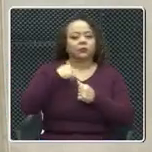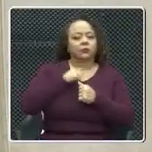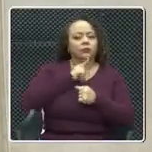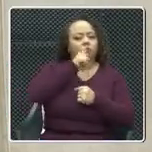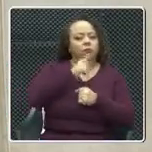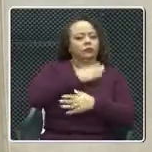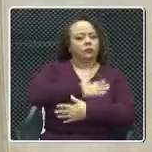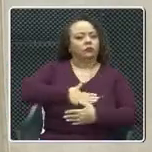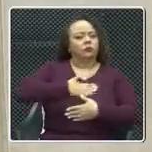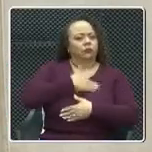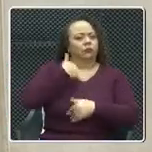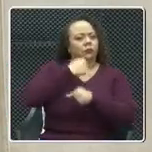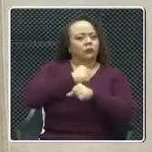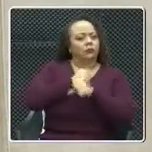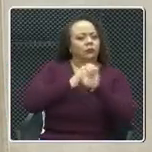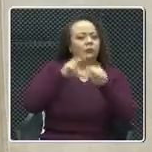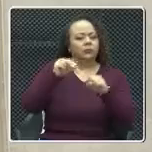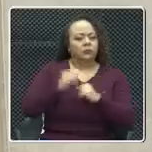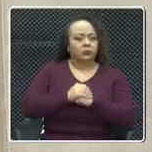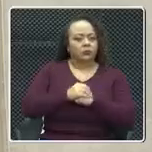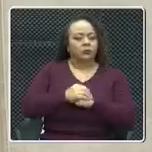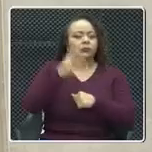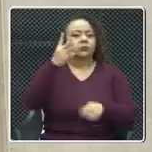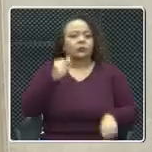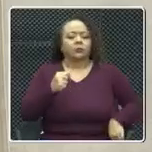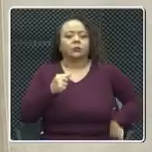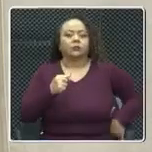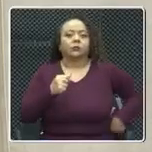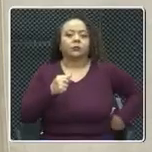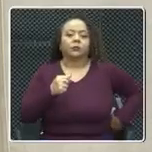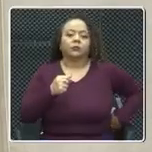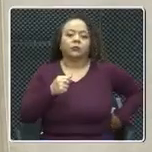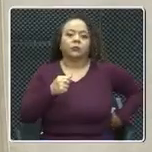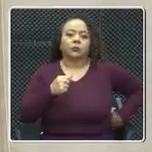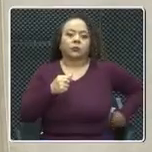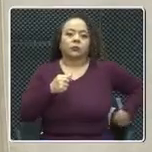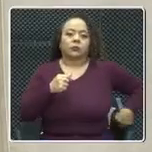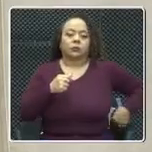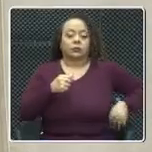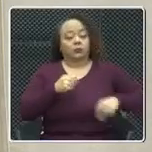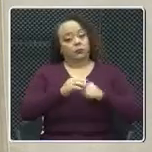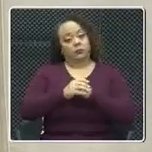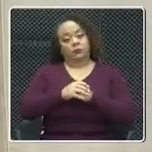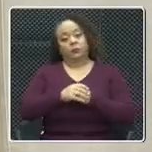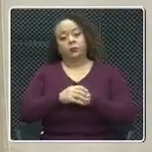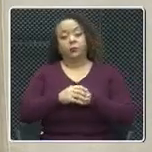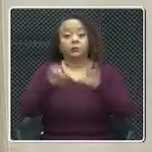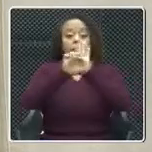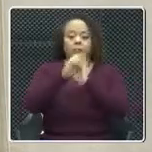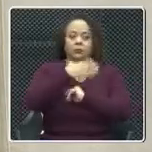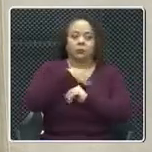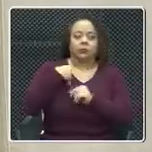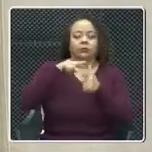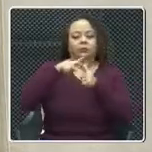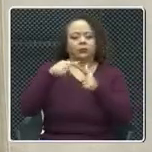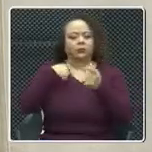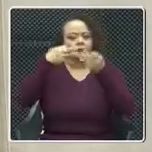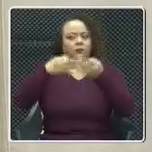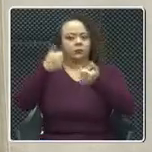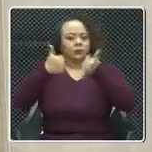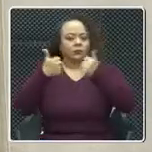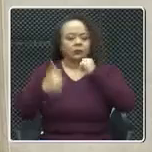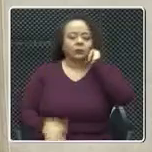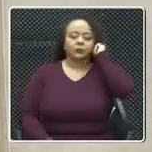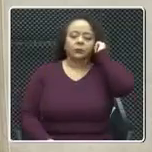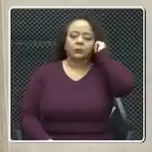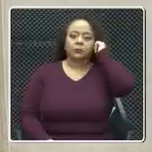realmente disfrutando de mi trabajo, ¿verdad? ¿Qué tanto, por ejemplo, me gusta lo que estoy haciendo? Y si no, bueno, ¿qué decisiones tengo que tomar?